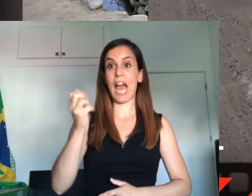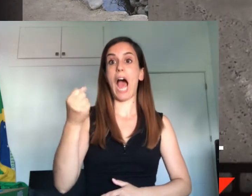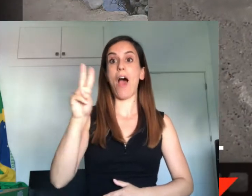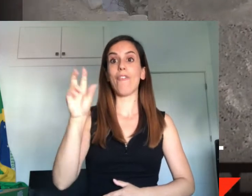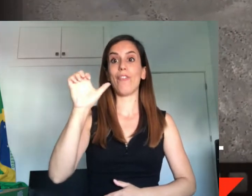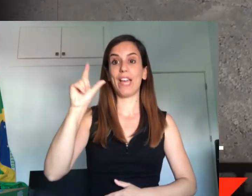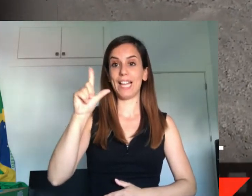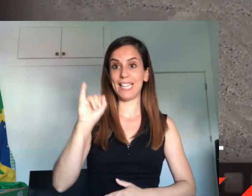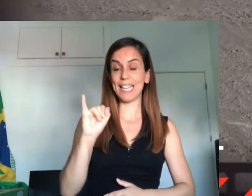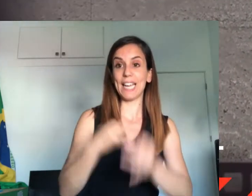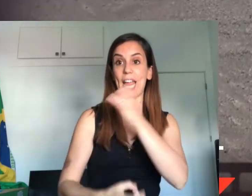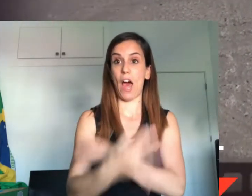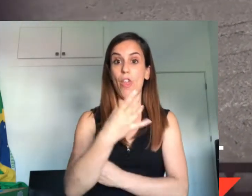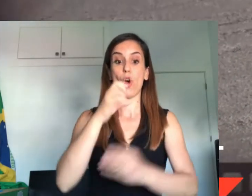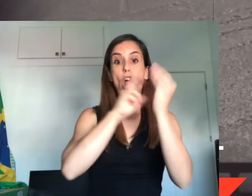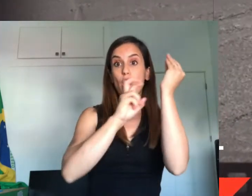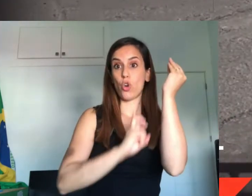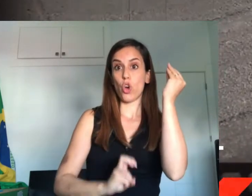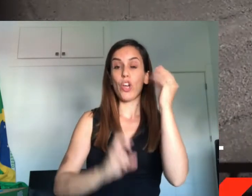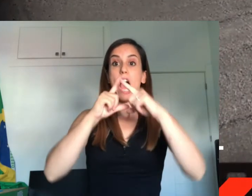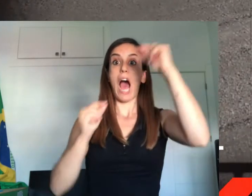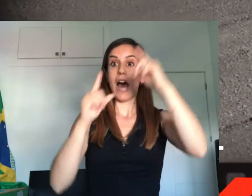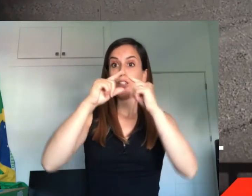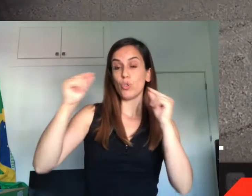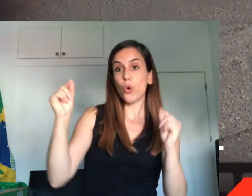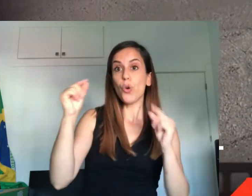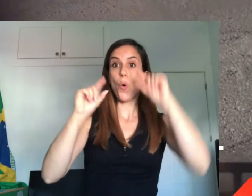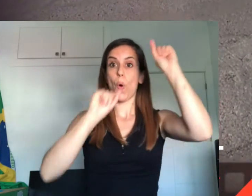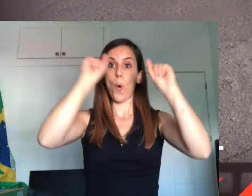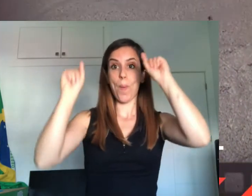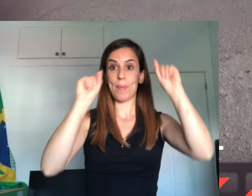Anthony Aveni es el creador de lo que se llama la arqueología